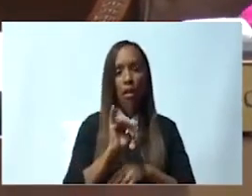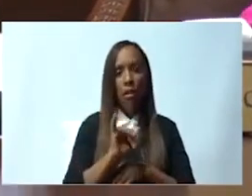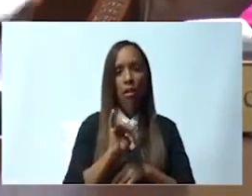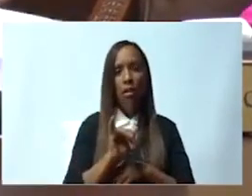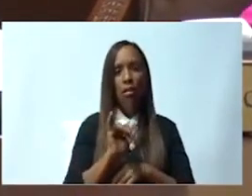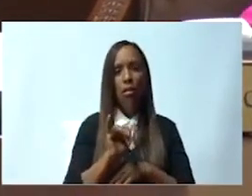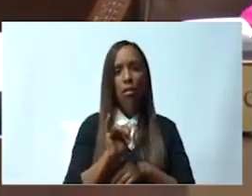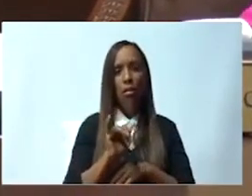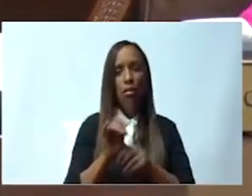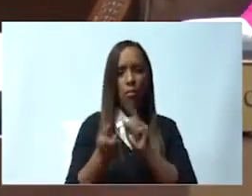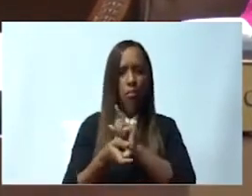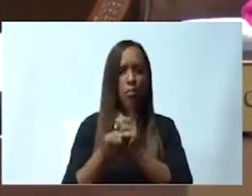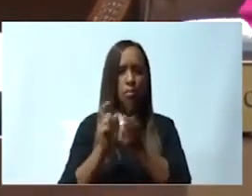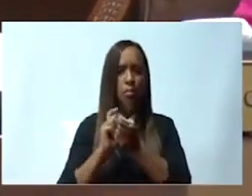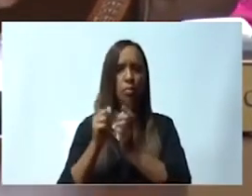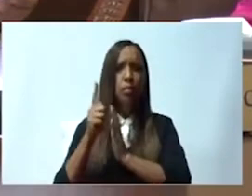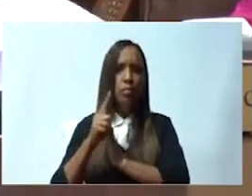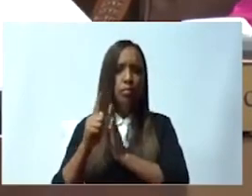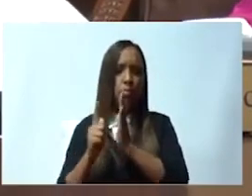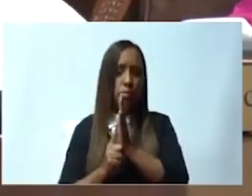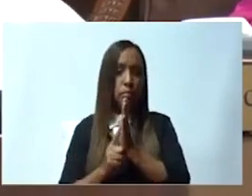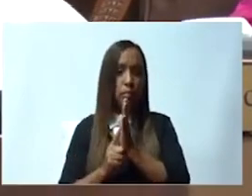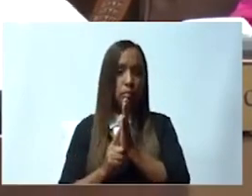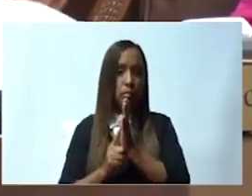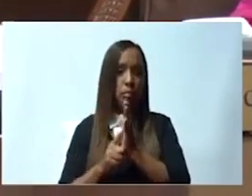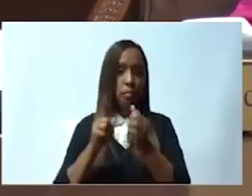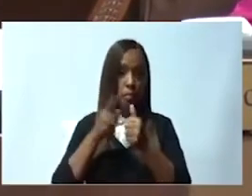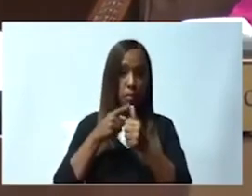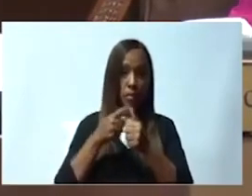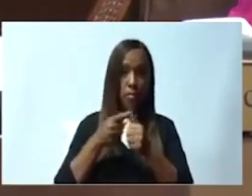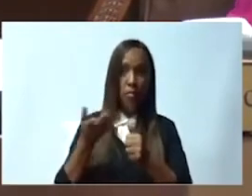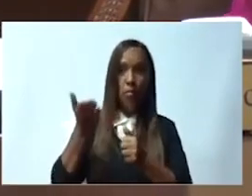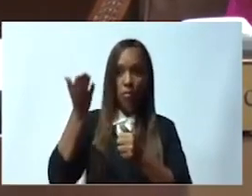viene del Senado de la República.